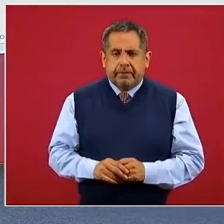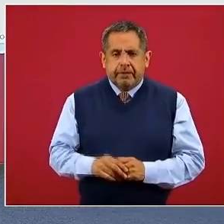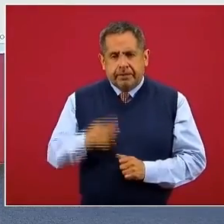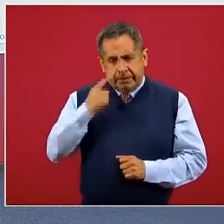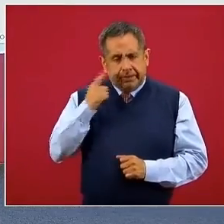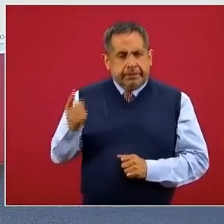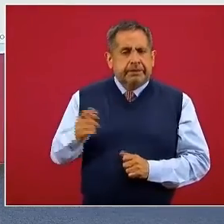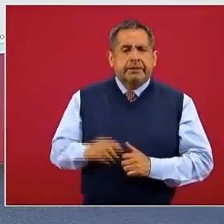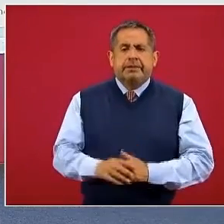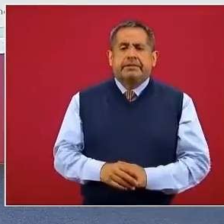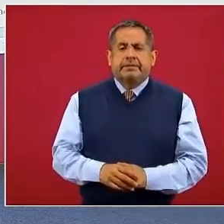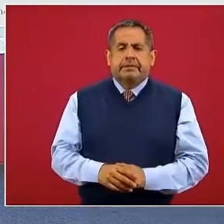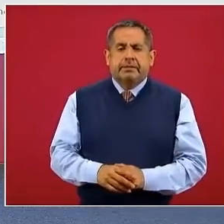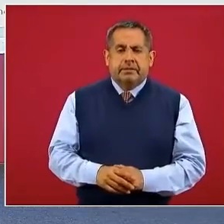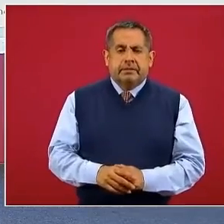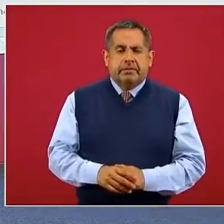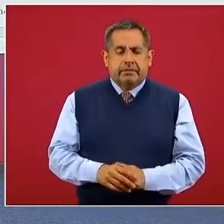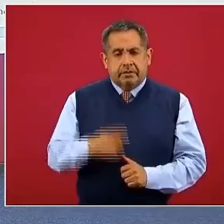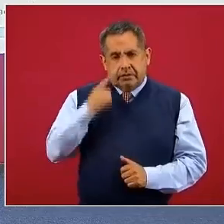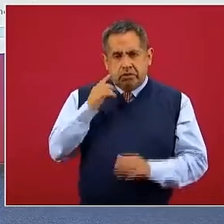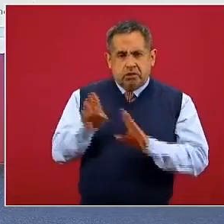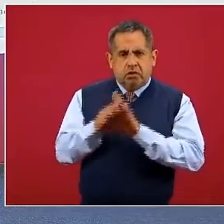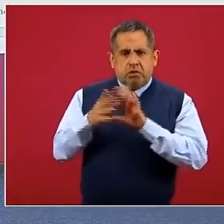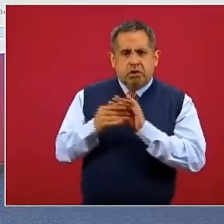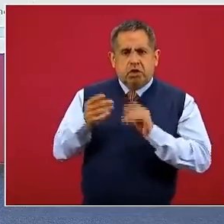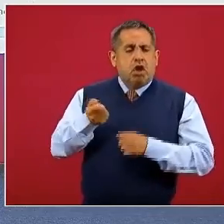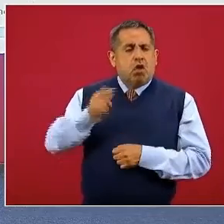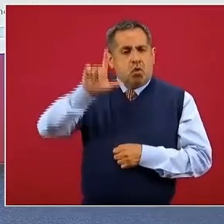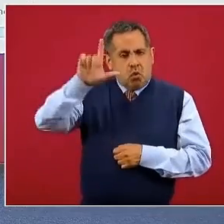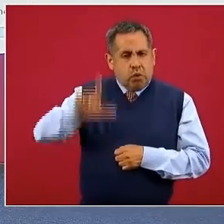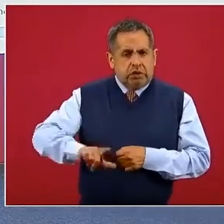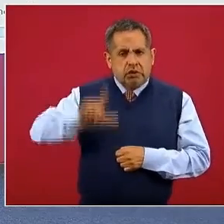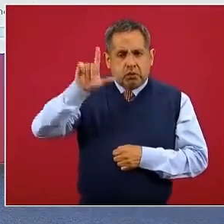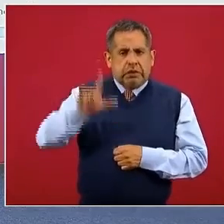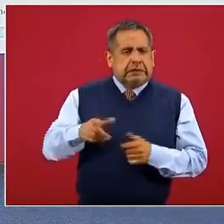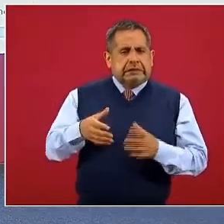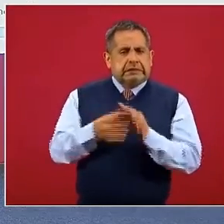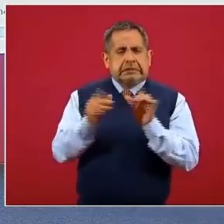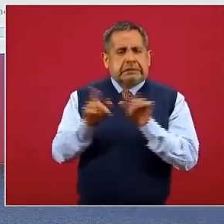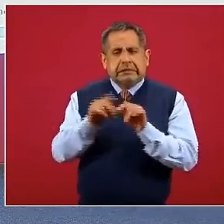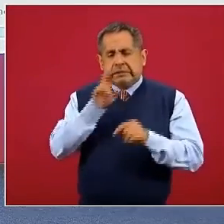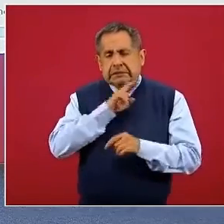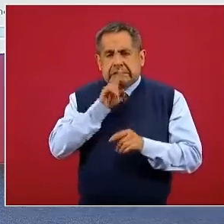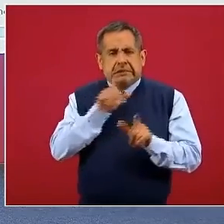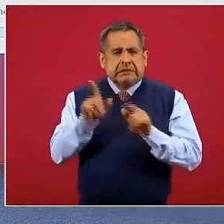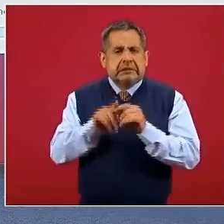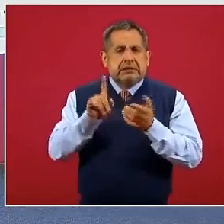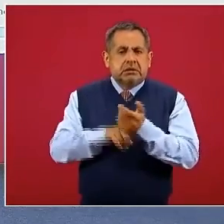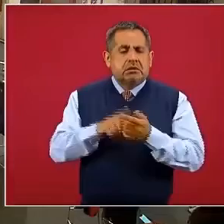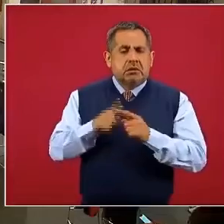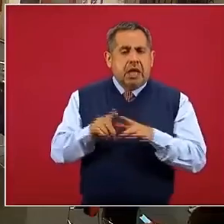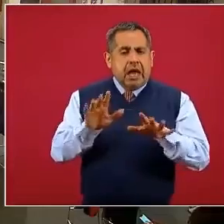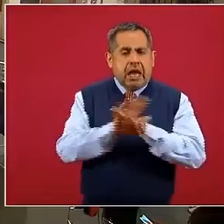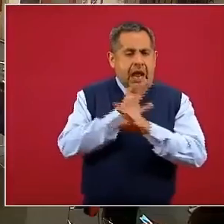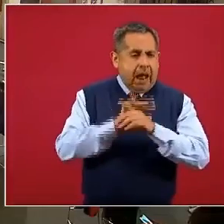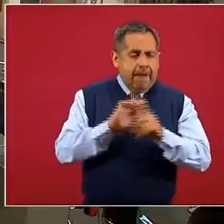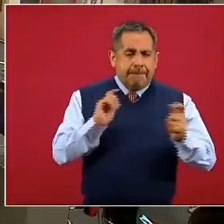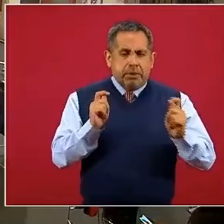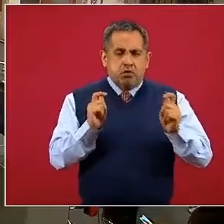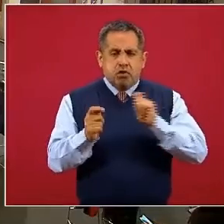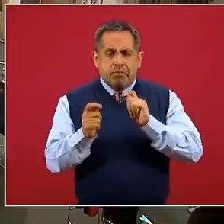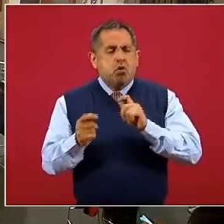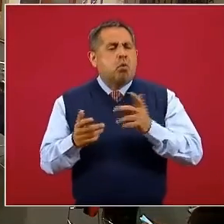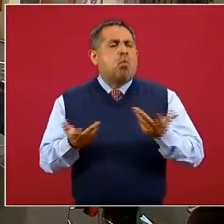siguientes diapositivas, vamos a presentar, como son los lunes, rápidamente el porcentaje de cambio semanal